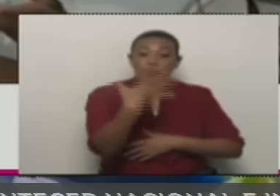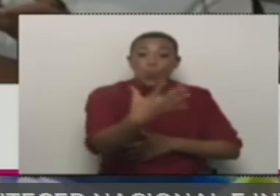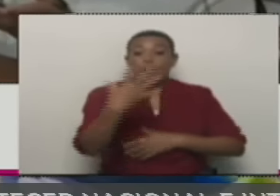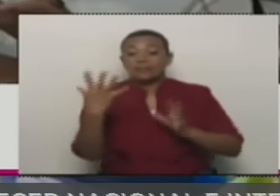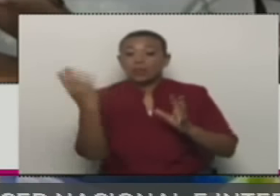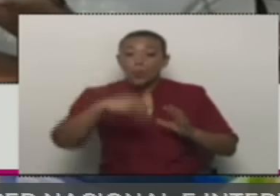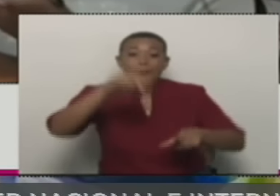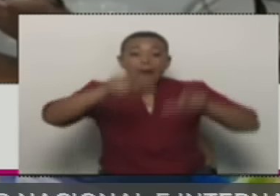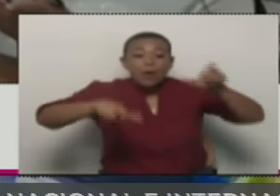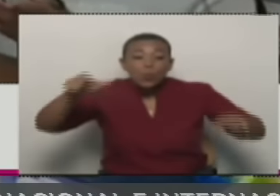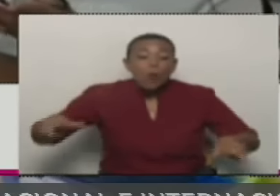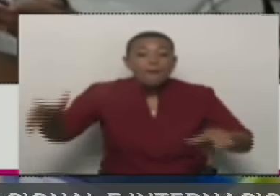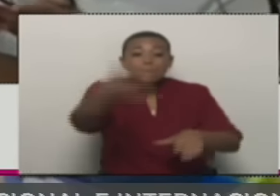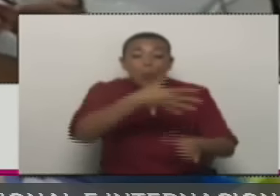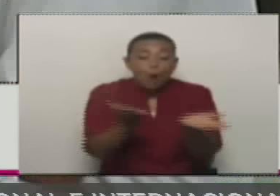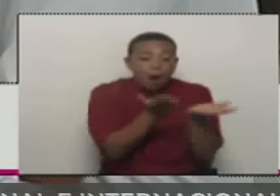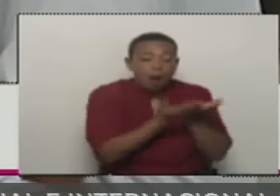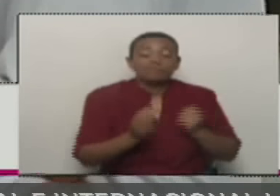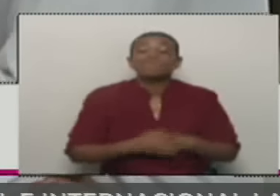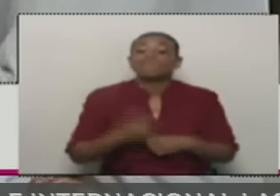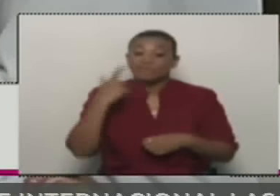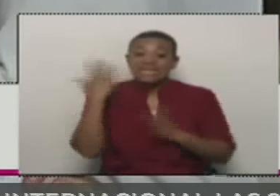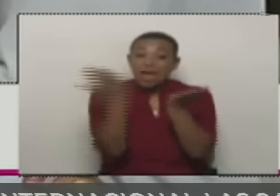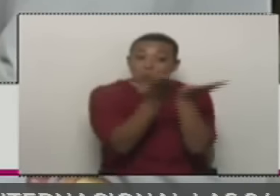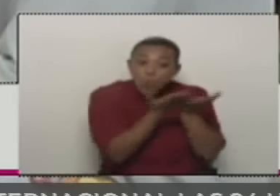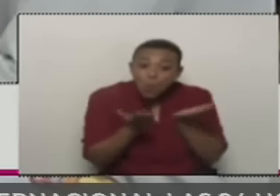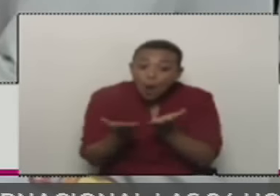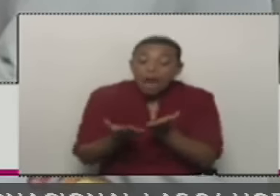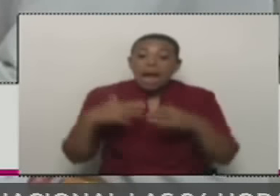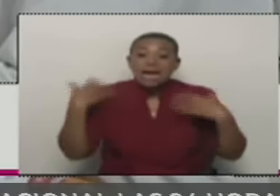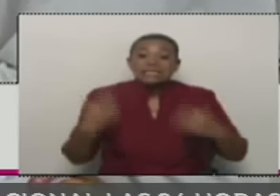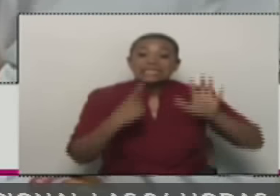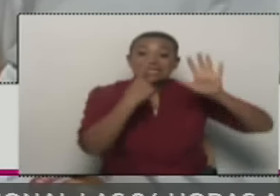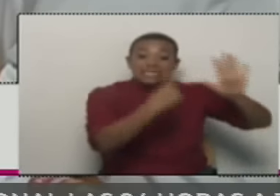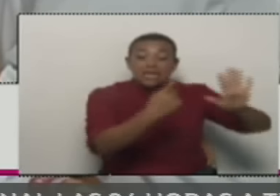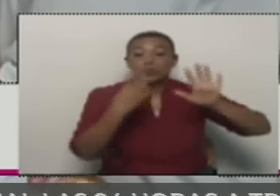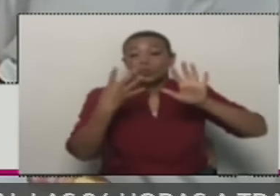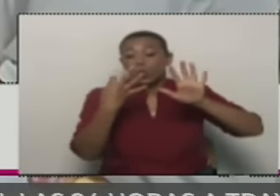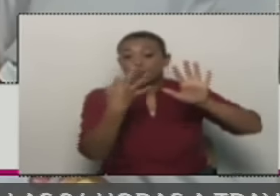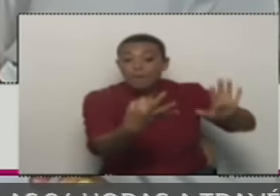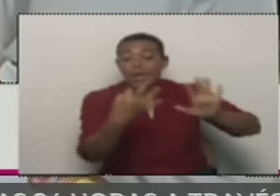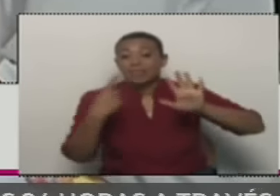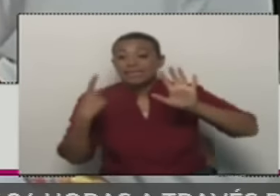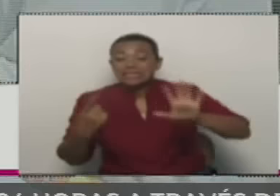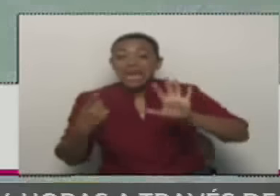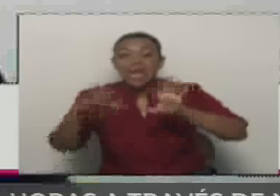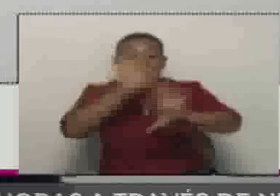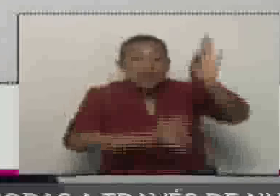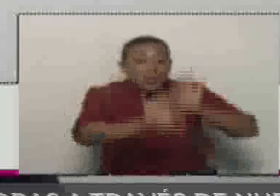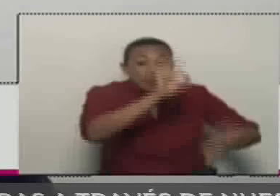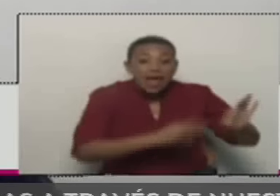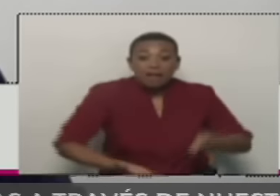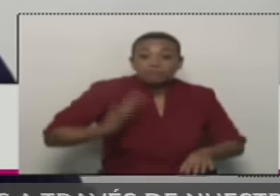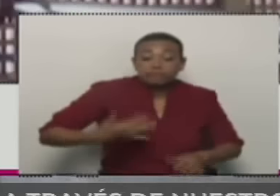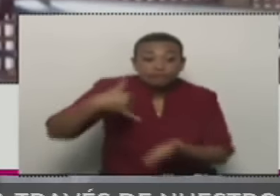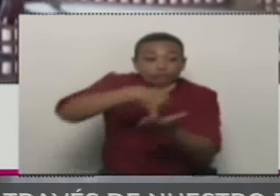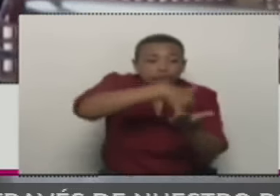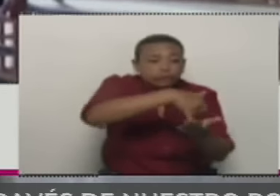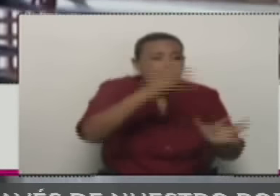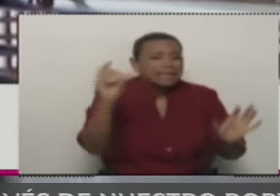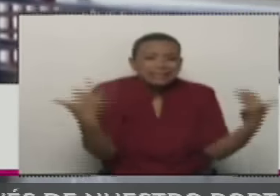nuevas escuelas que se van a reparar. Estas escuelas, presidente, son 696 seleccionadas por las bricomiles, pero un dato muy